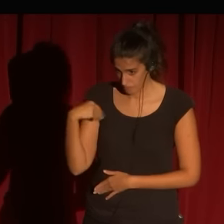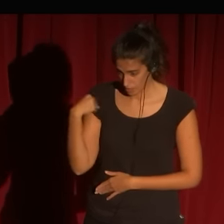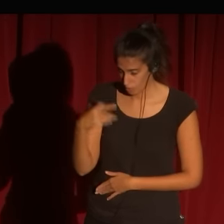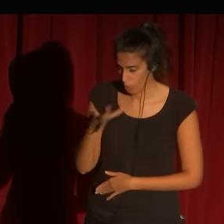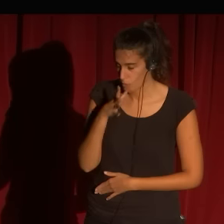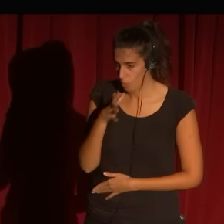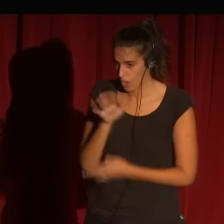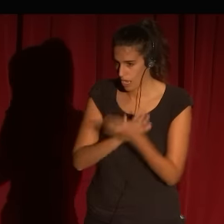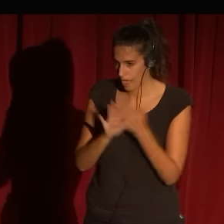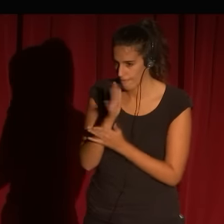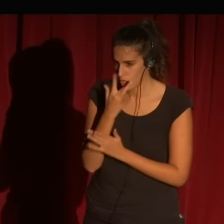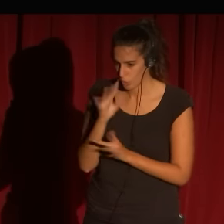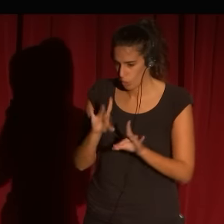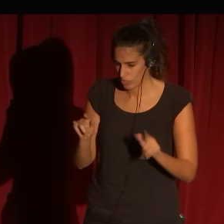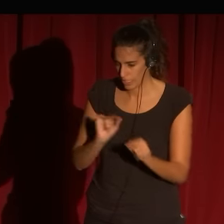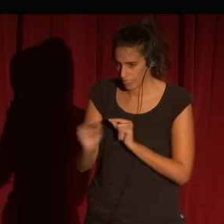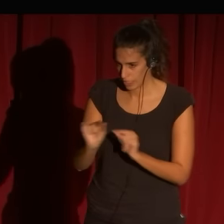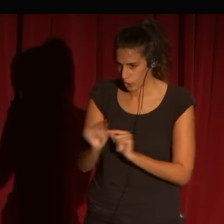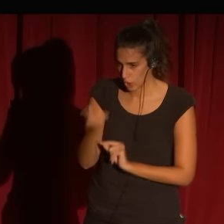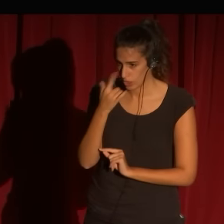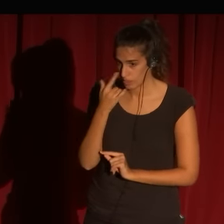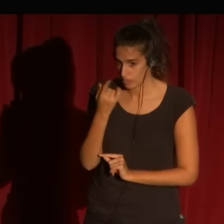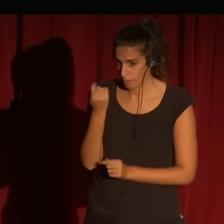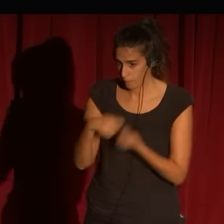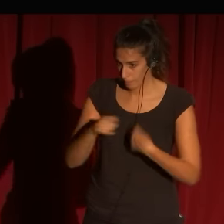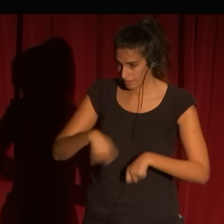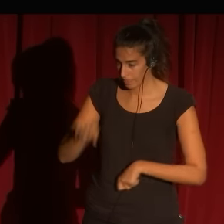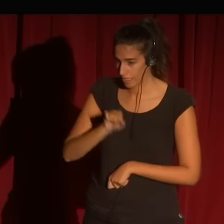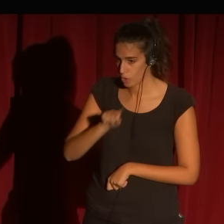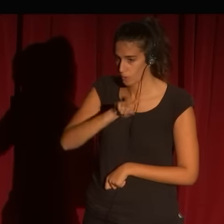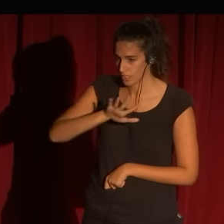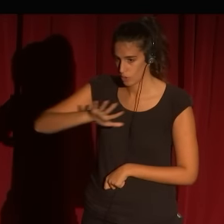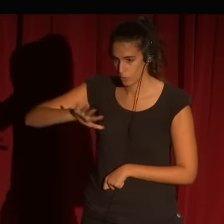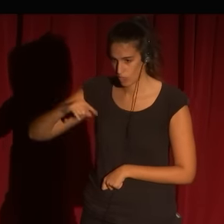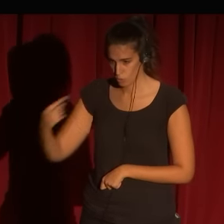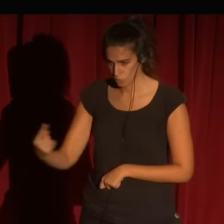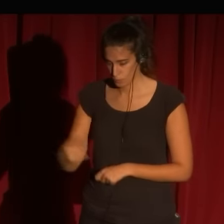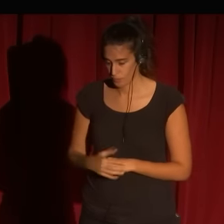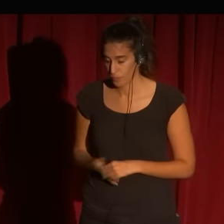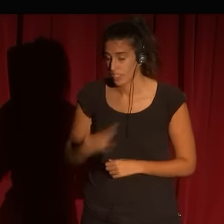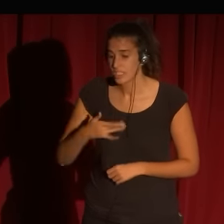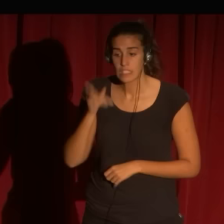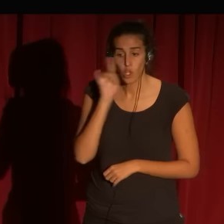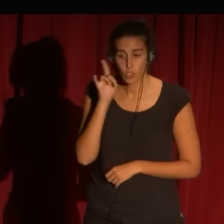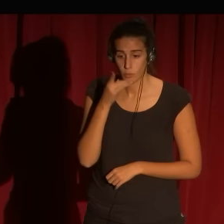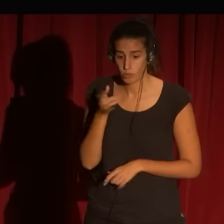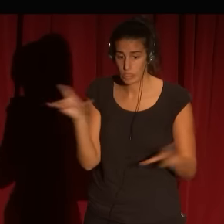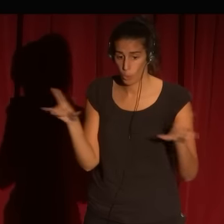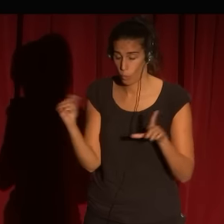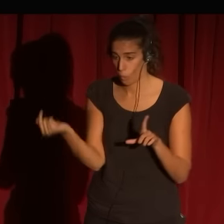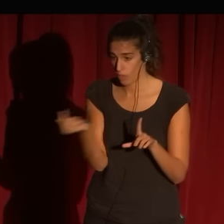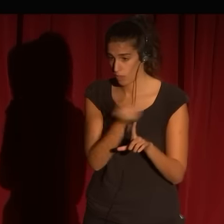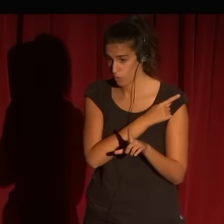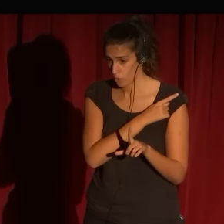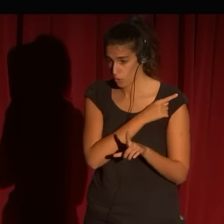la cantidad de medidas de terreno en las que consistió esa venta en el año 1551 no sabemos si el cuadro